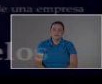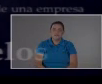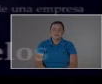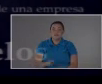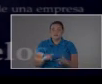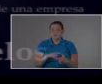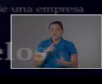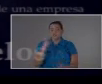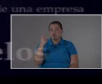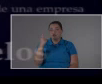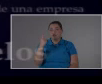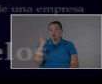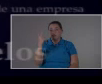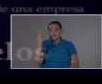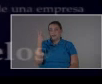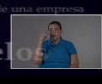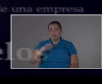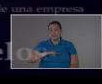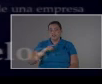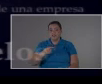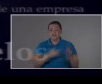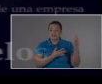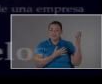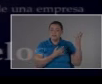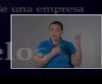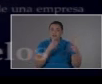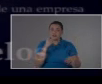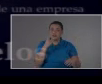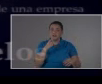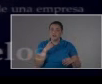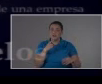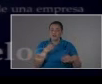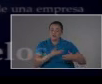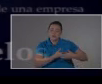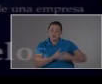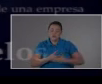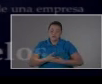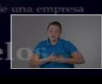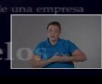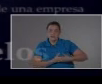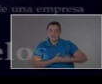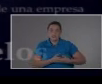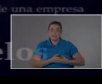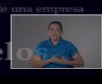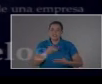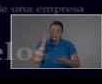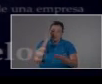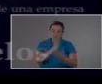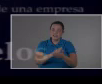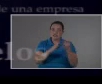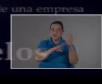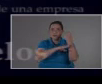Cuando una pareja está esperando un bebé y de repente se interrumpe el embarazo por X, Y situación.